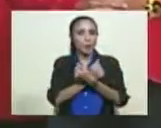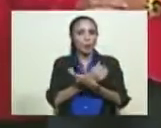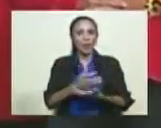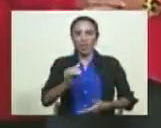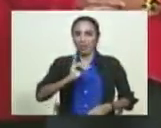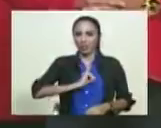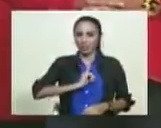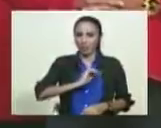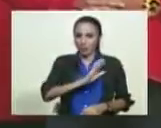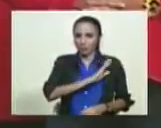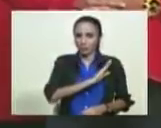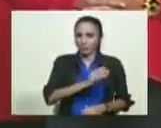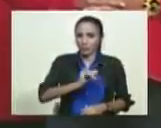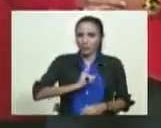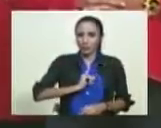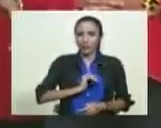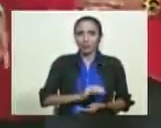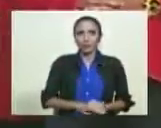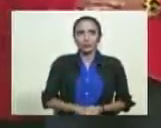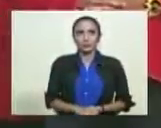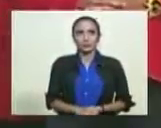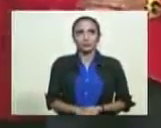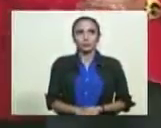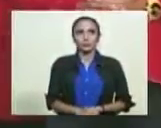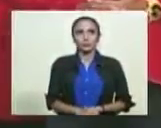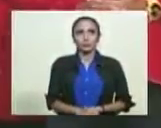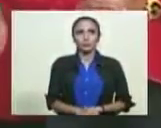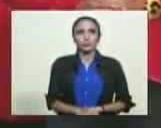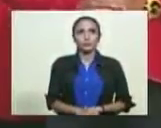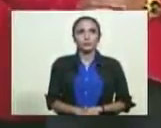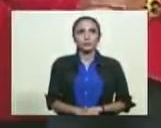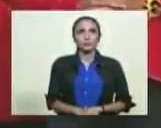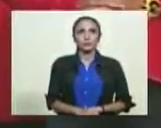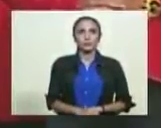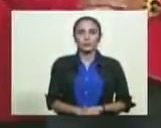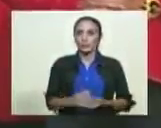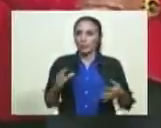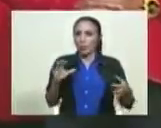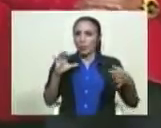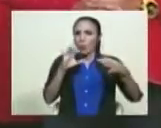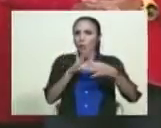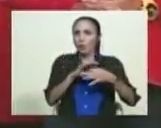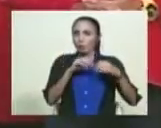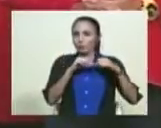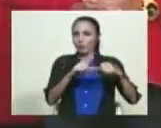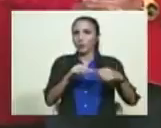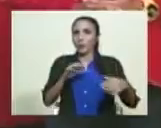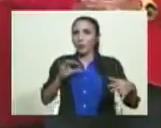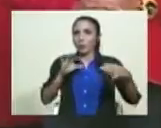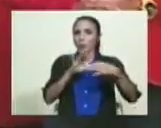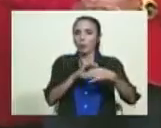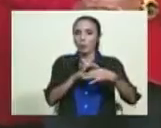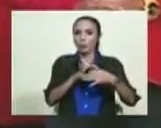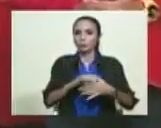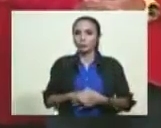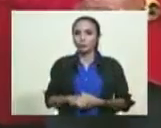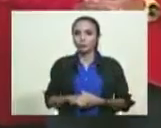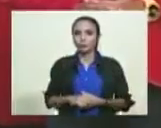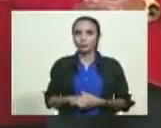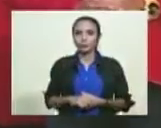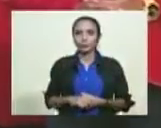dignidad de los genuinamente venezolanos. Unir a los patriotas en el